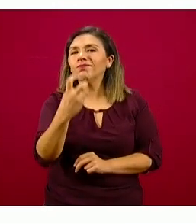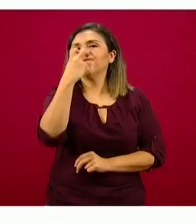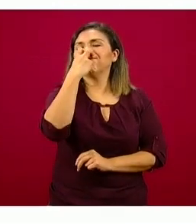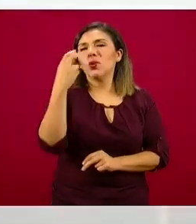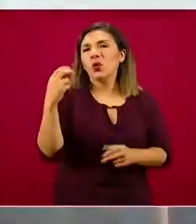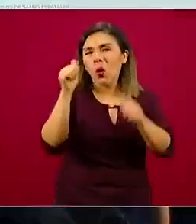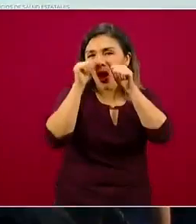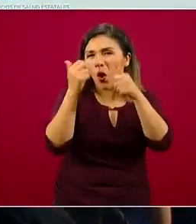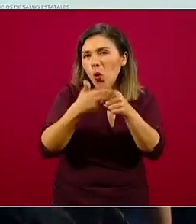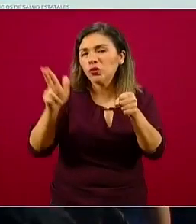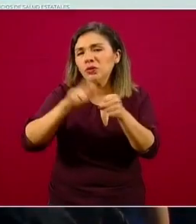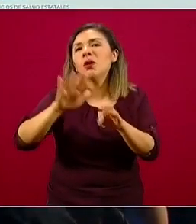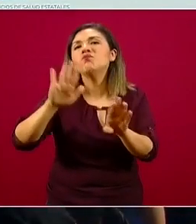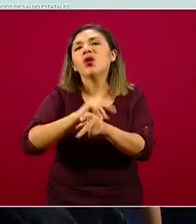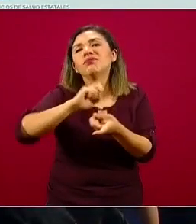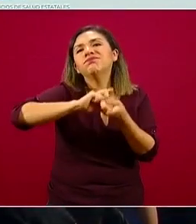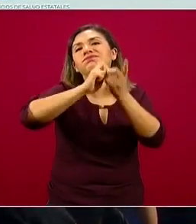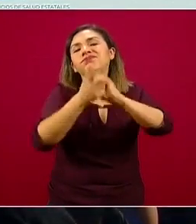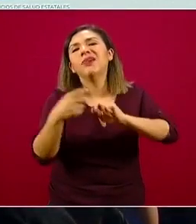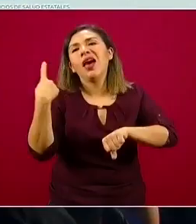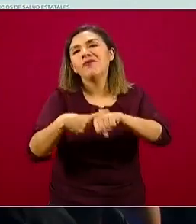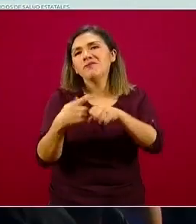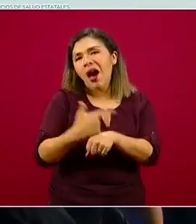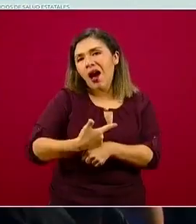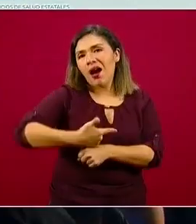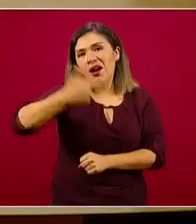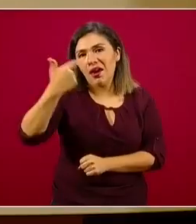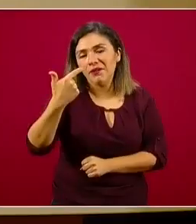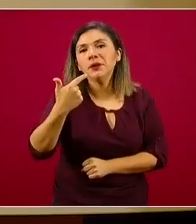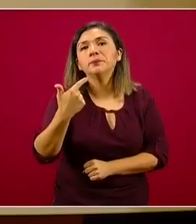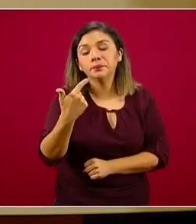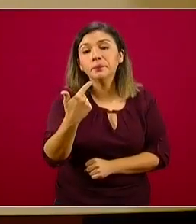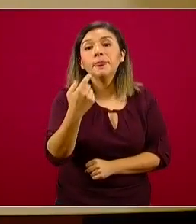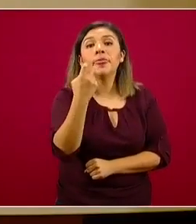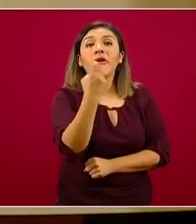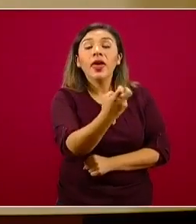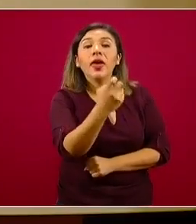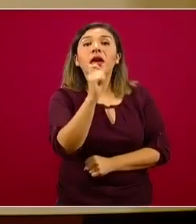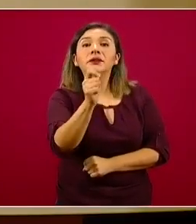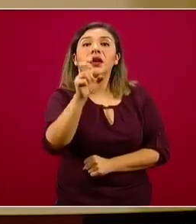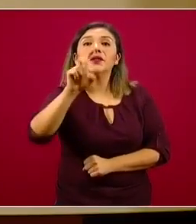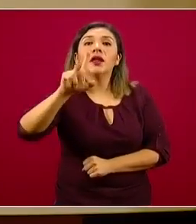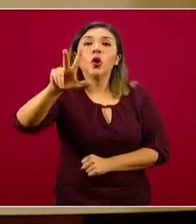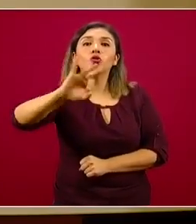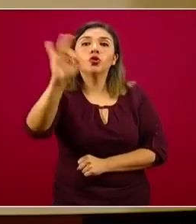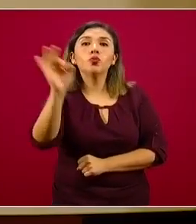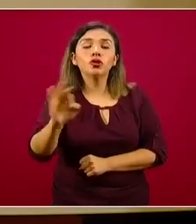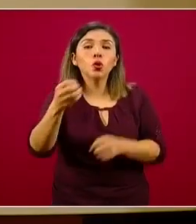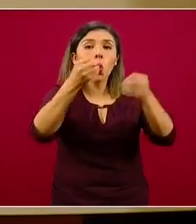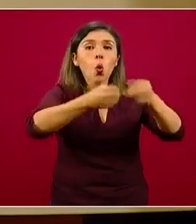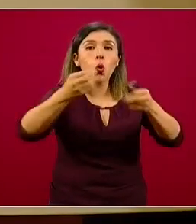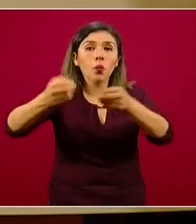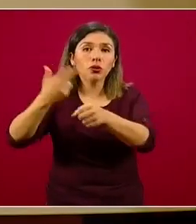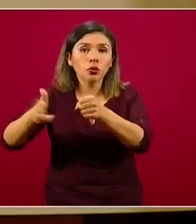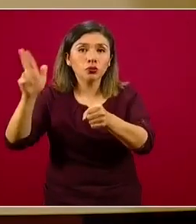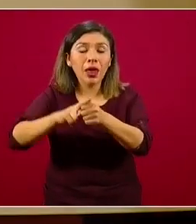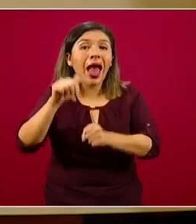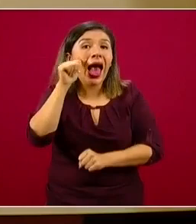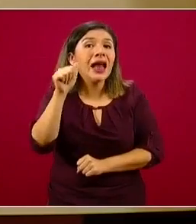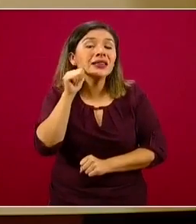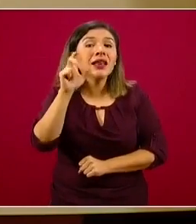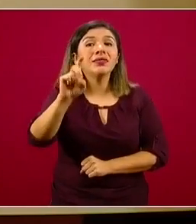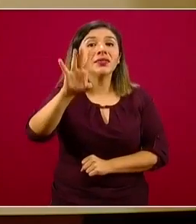hospitalaria porque desarrolló enfermedad grave. Y esto representa un 38% de la ocupación. Ayer estaba en